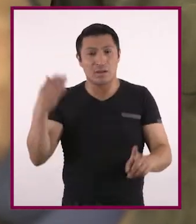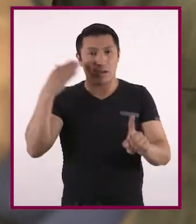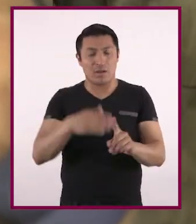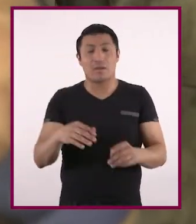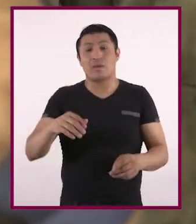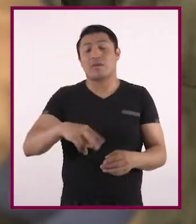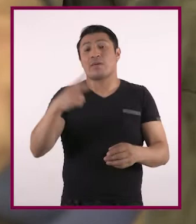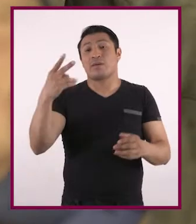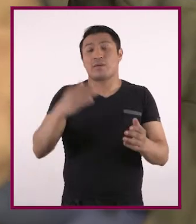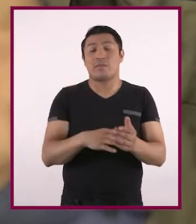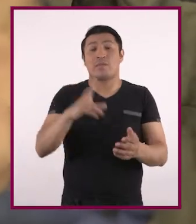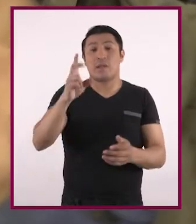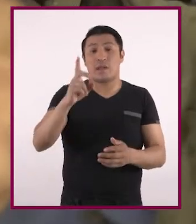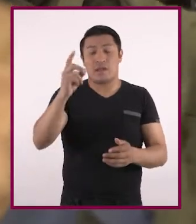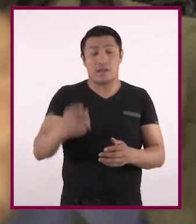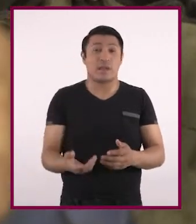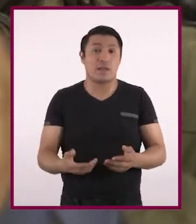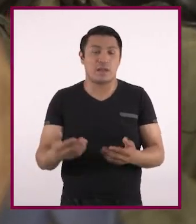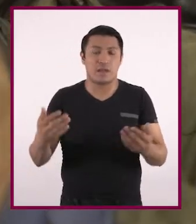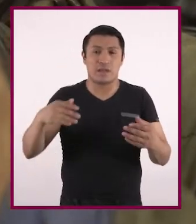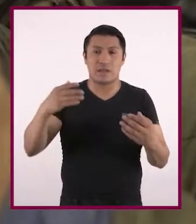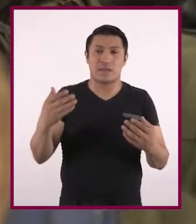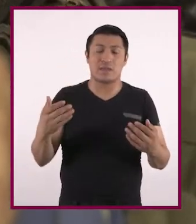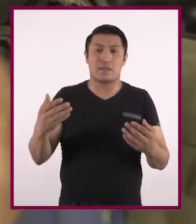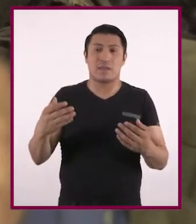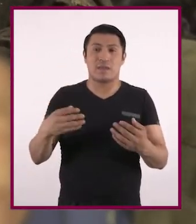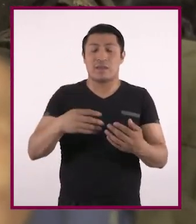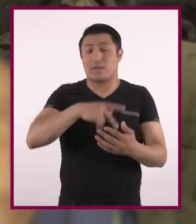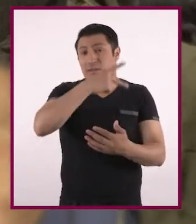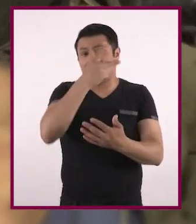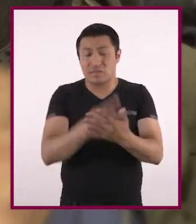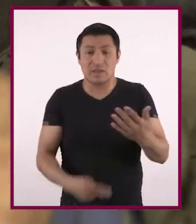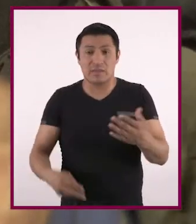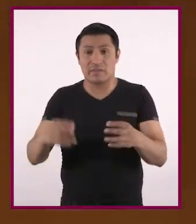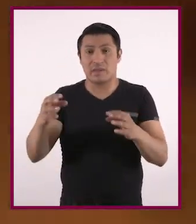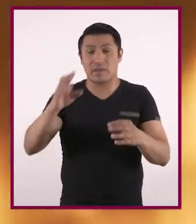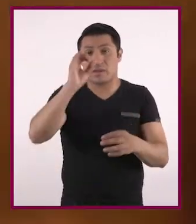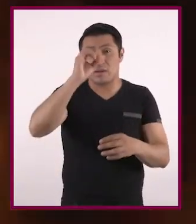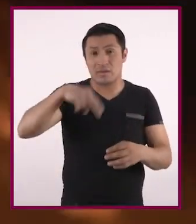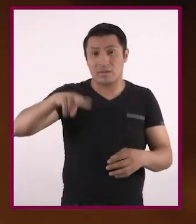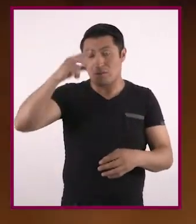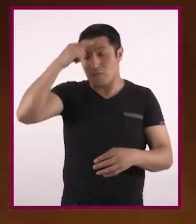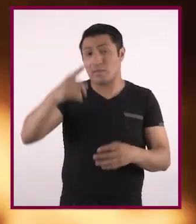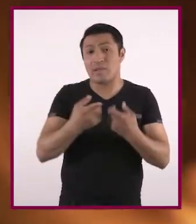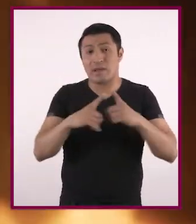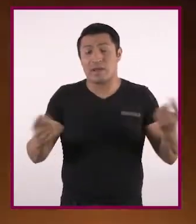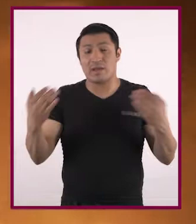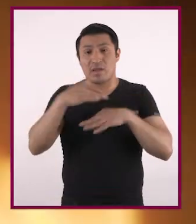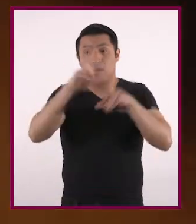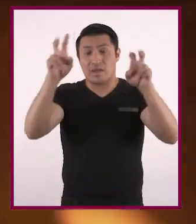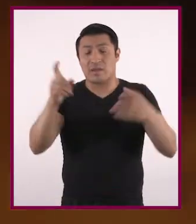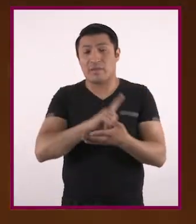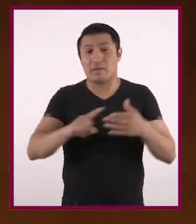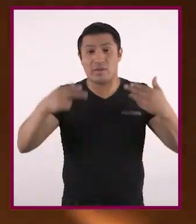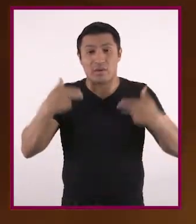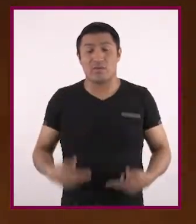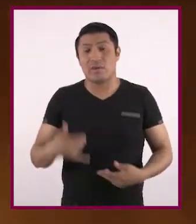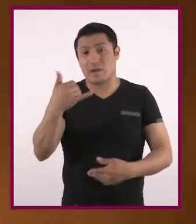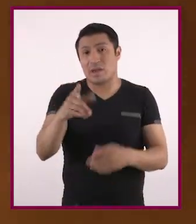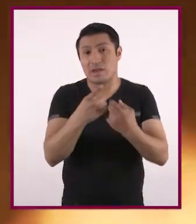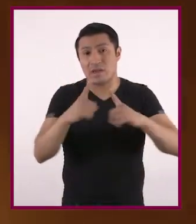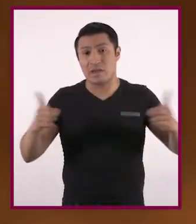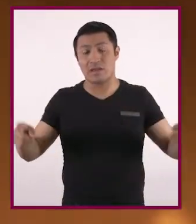Agenda 2030 del Programa de las Naciones Unidas para el Desarrollo en materia de derechos humanos y